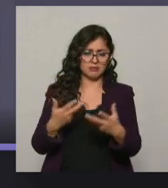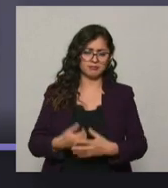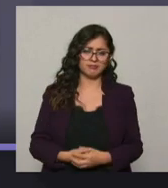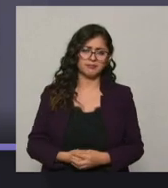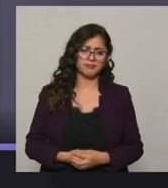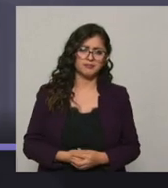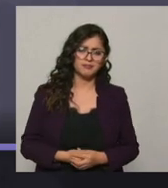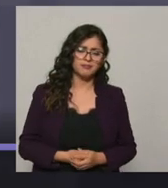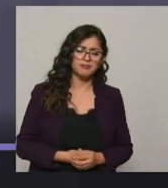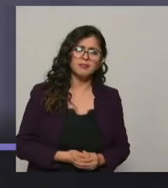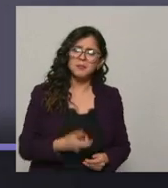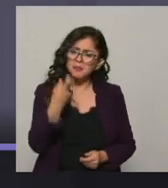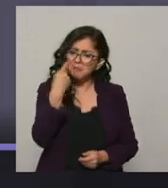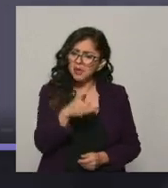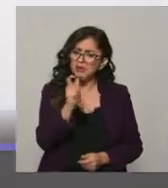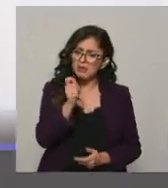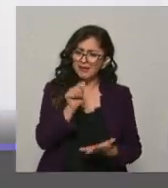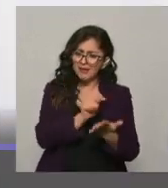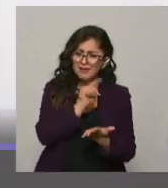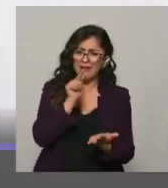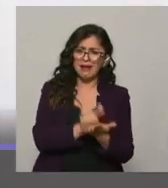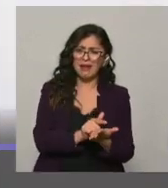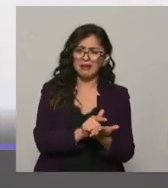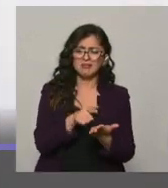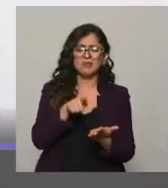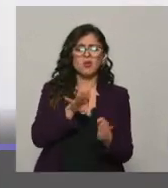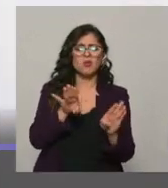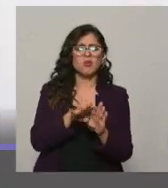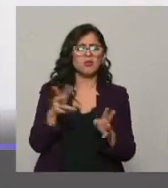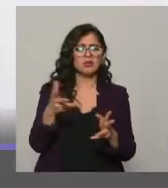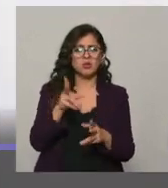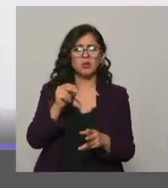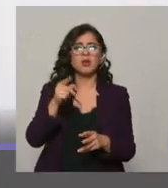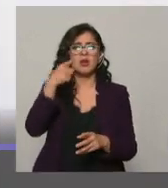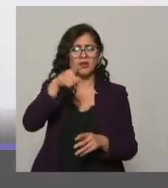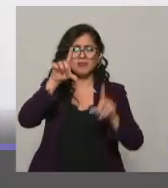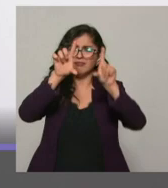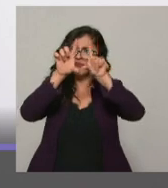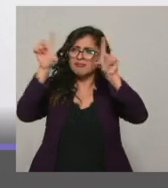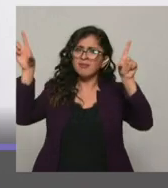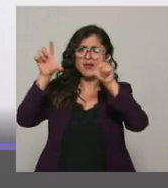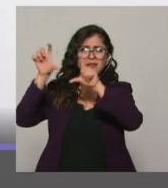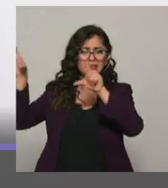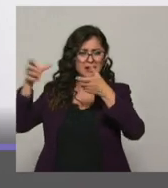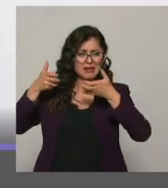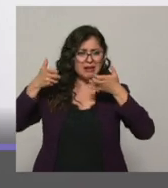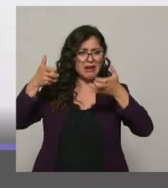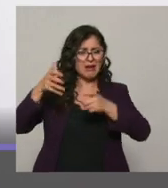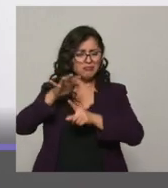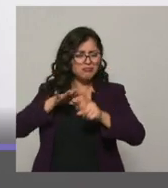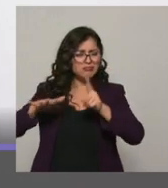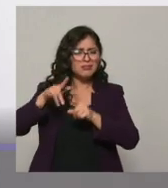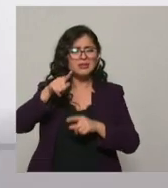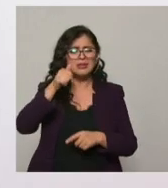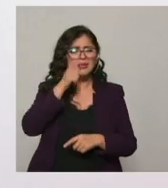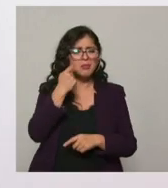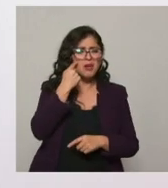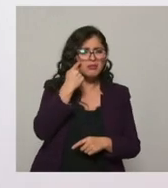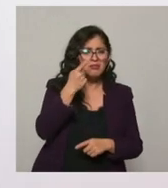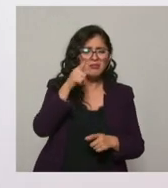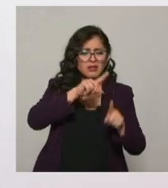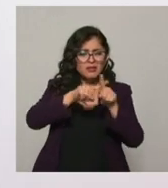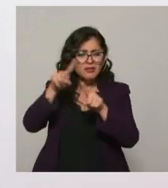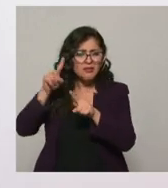actuar fuera del margen de la ley. Estas mantas, como bien dices, cada vez y con mayor frecuencia las vemos